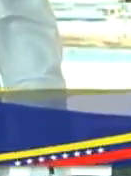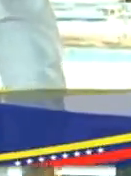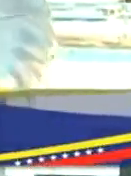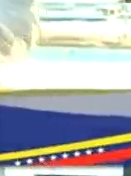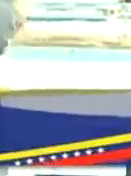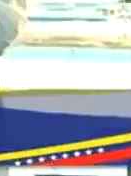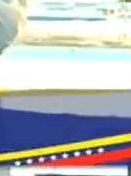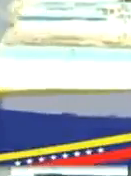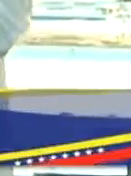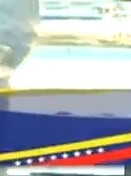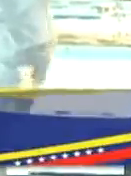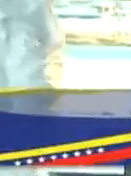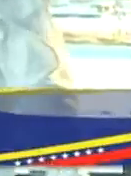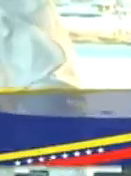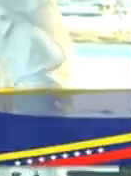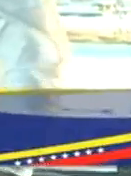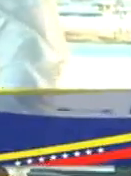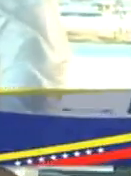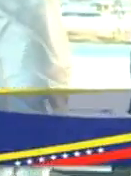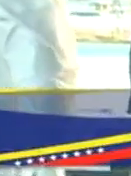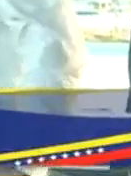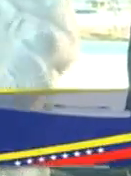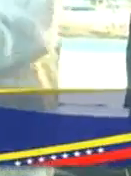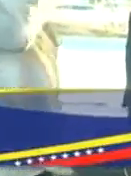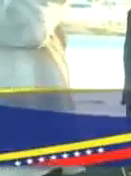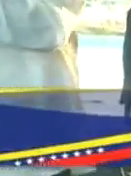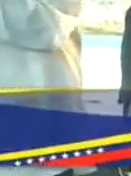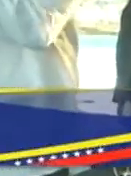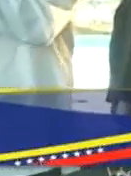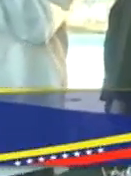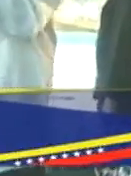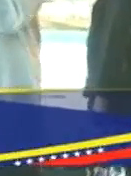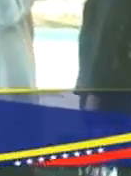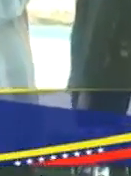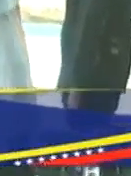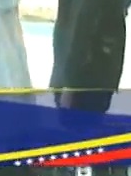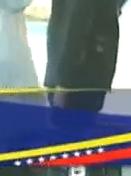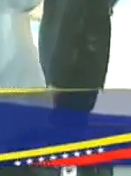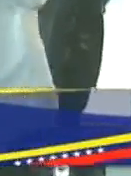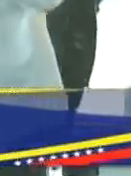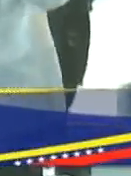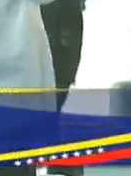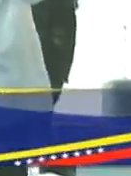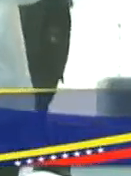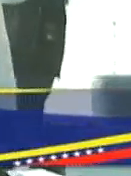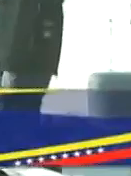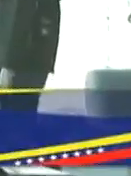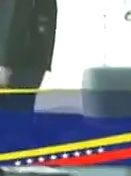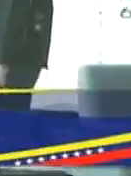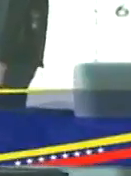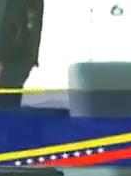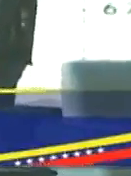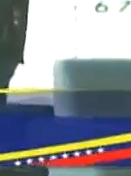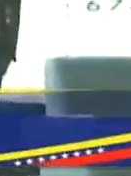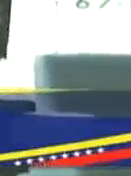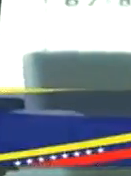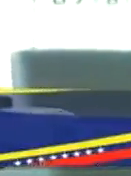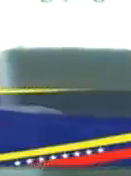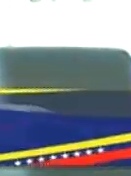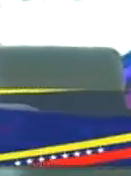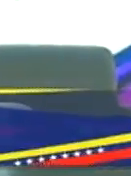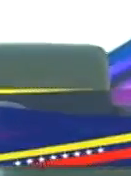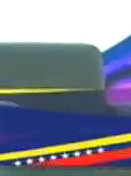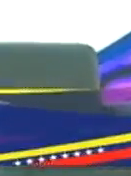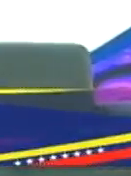para reflexionar, debatir e intercambiar posturas, propuestas y opiniones que permitan construir de manera